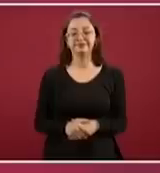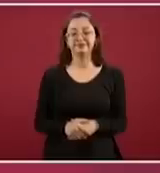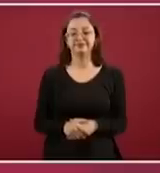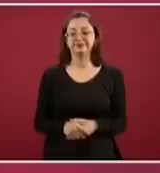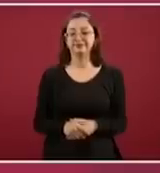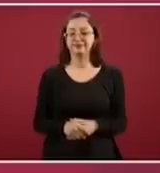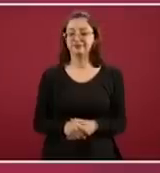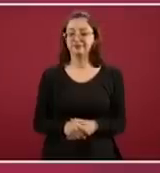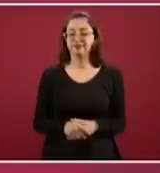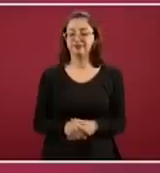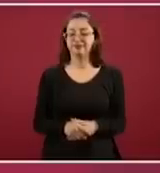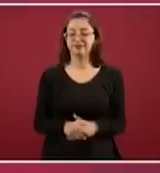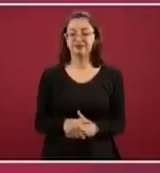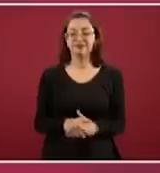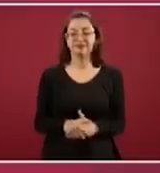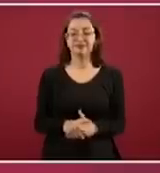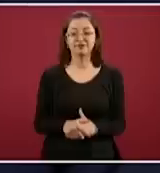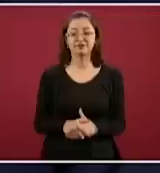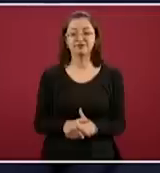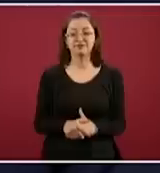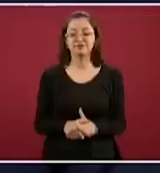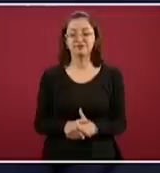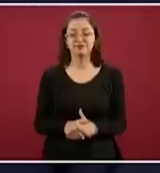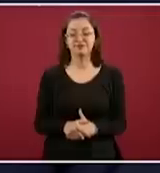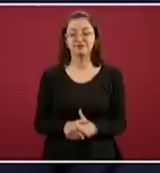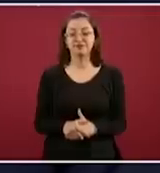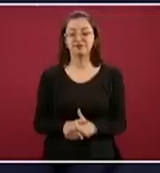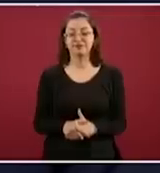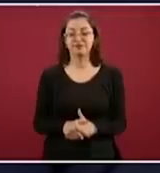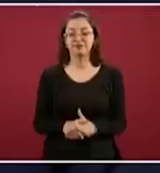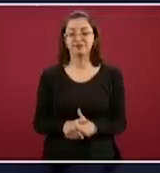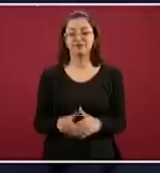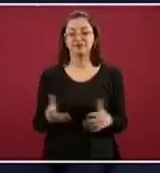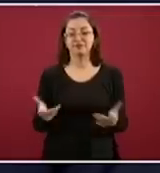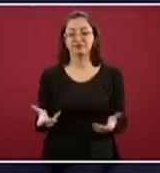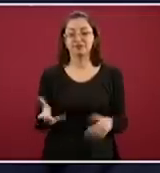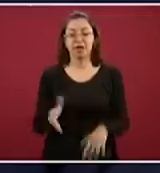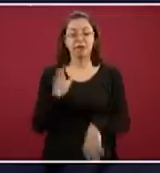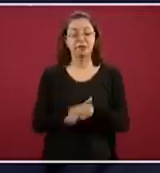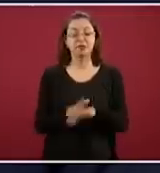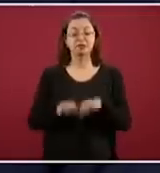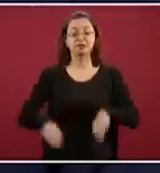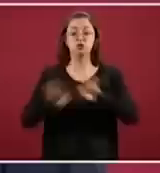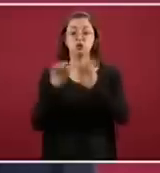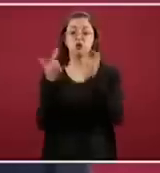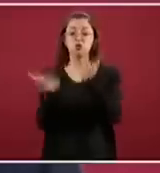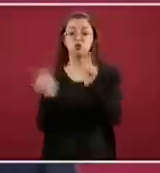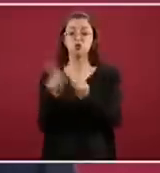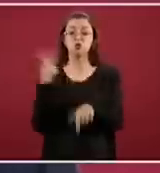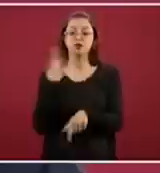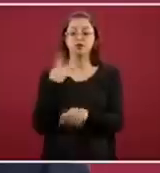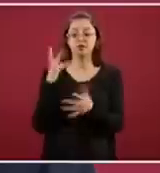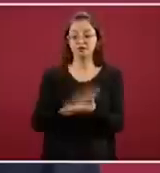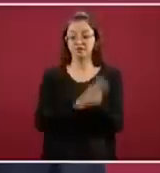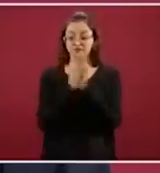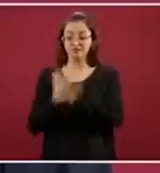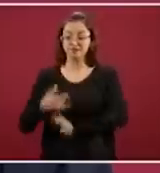sobre todo los que están a favor de la transformación no deben de hacerse